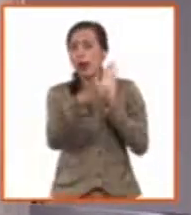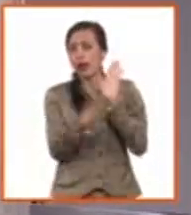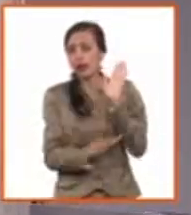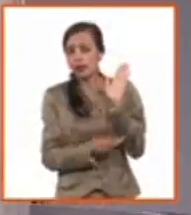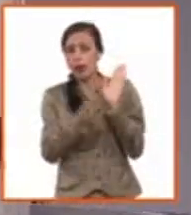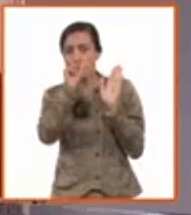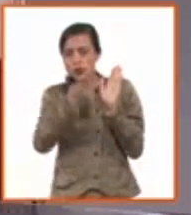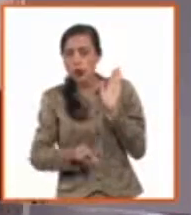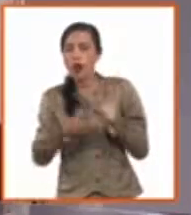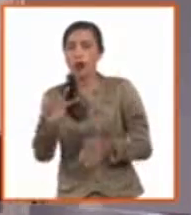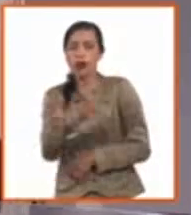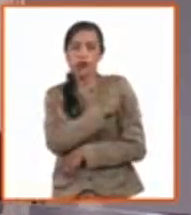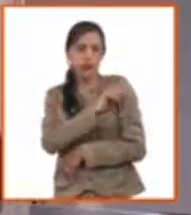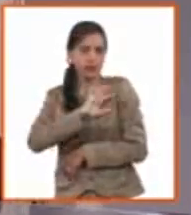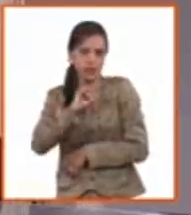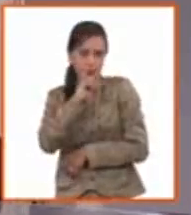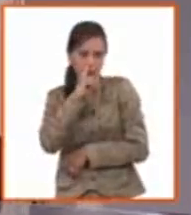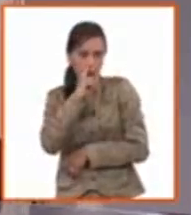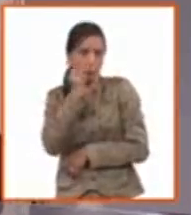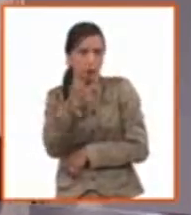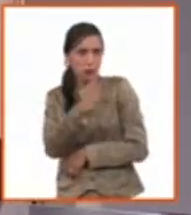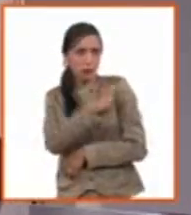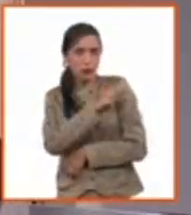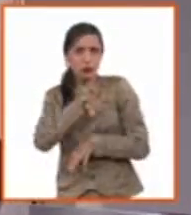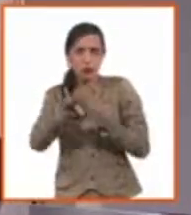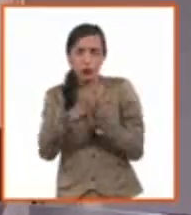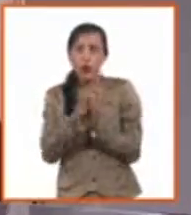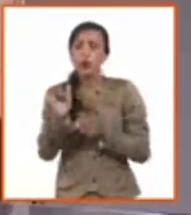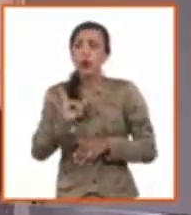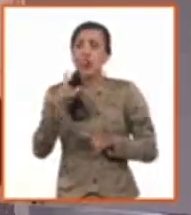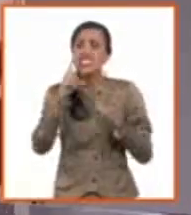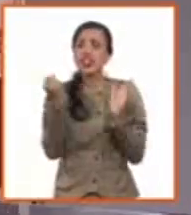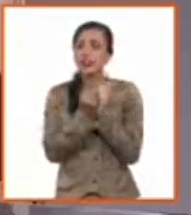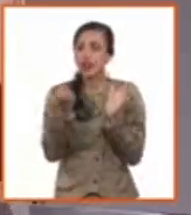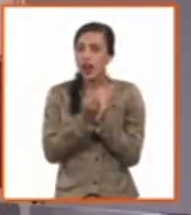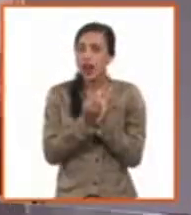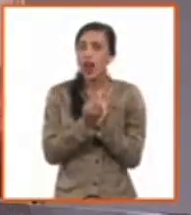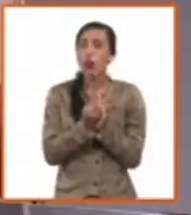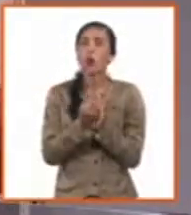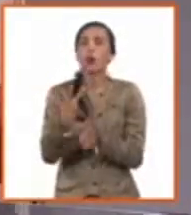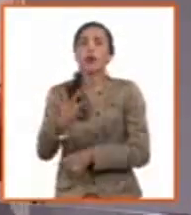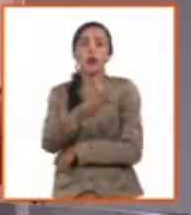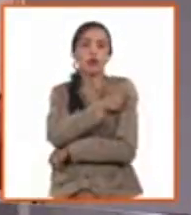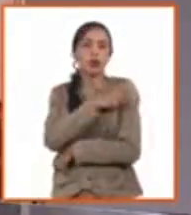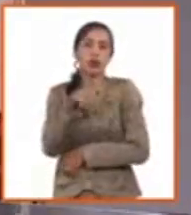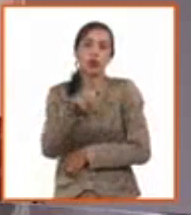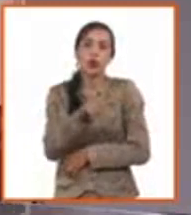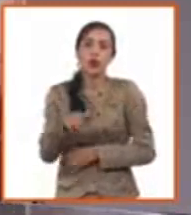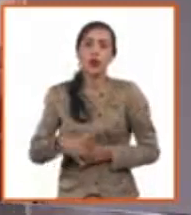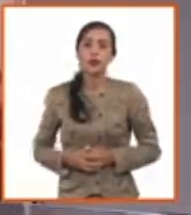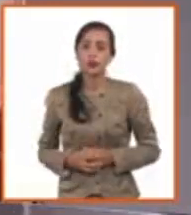registros de vacunación ahí está es un desarrollo de un certificado de vacunación hay